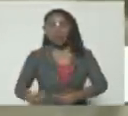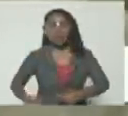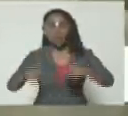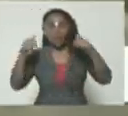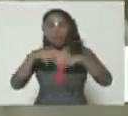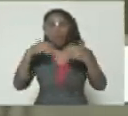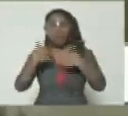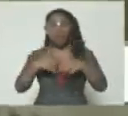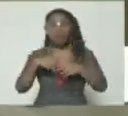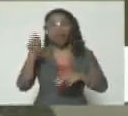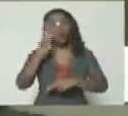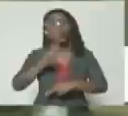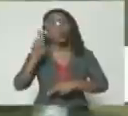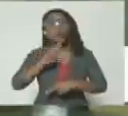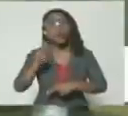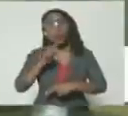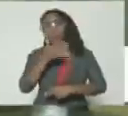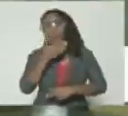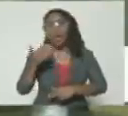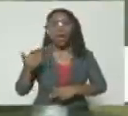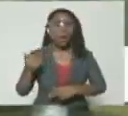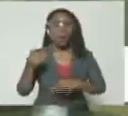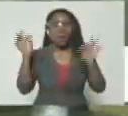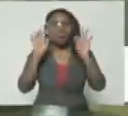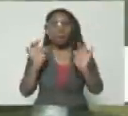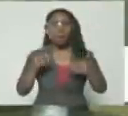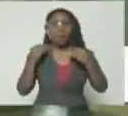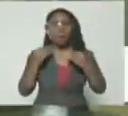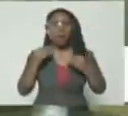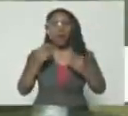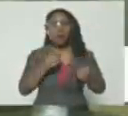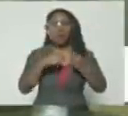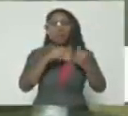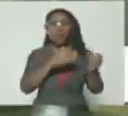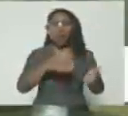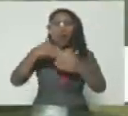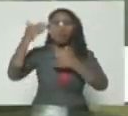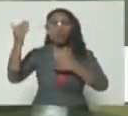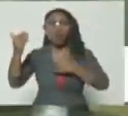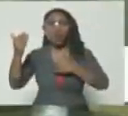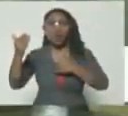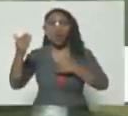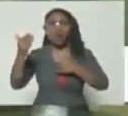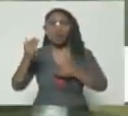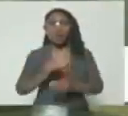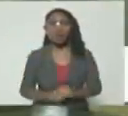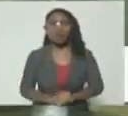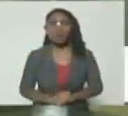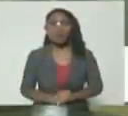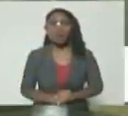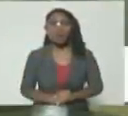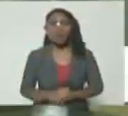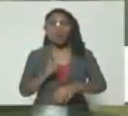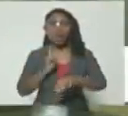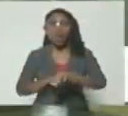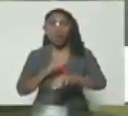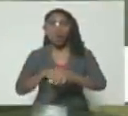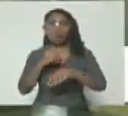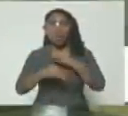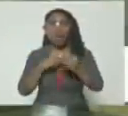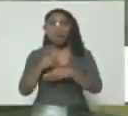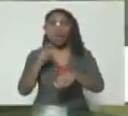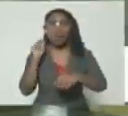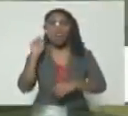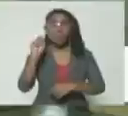esta planta utilizamos los mejores productos para nuestra exportación y los mejores estándares de calidad a la hora de la recepción, que es donde está el